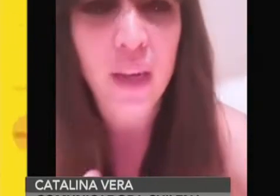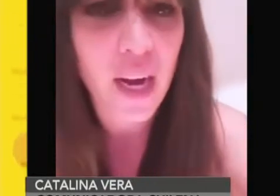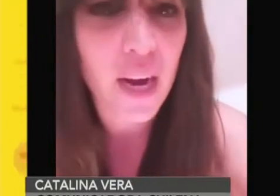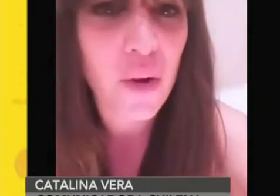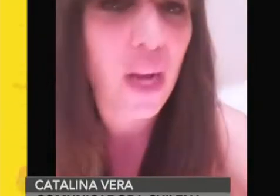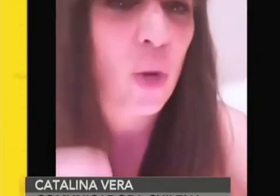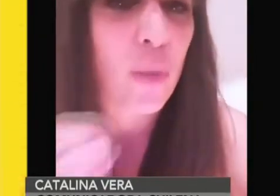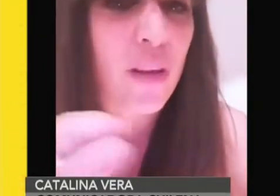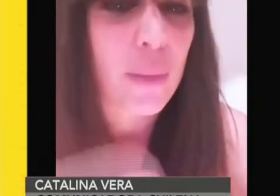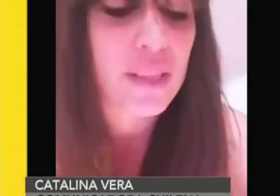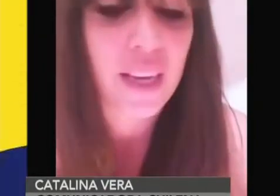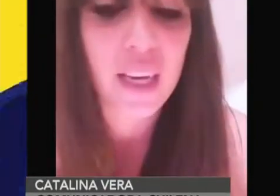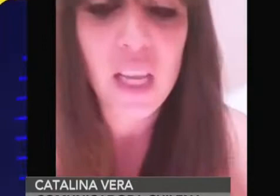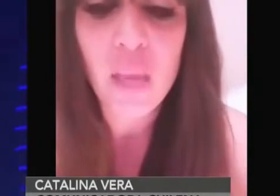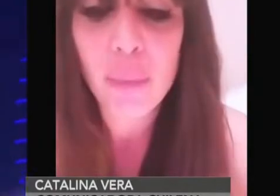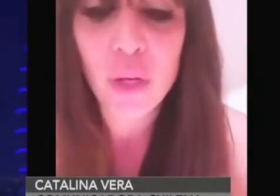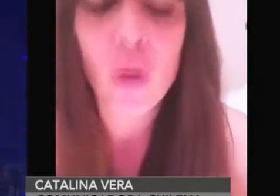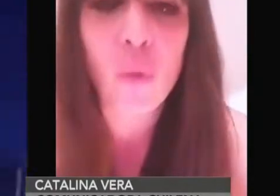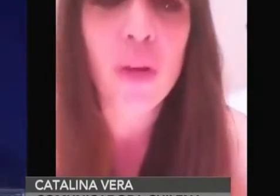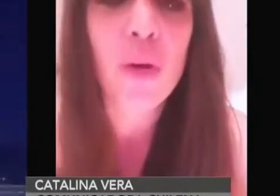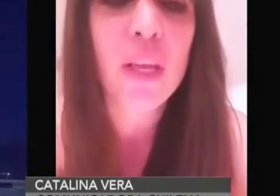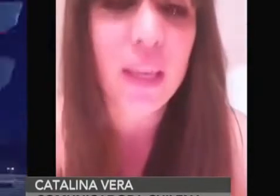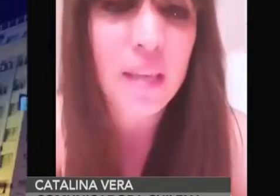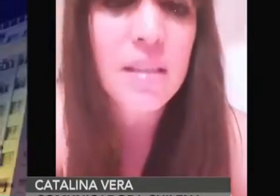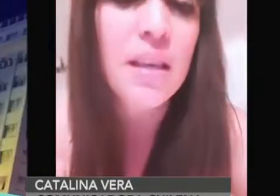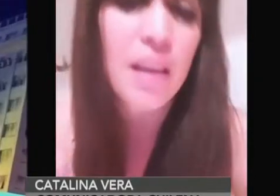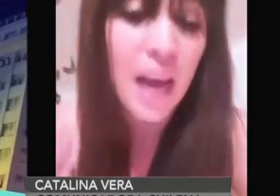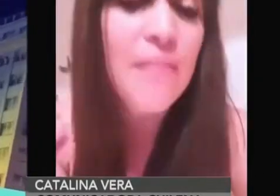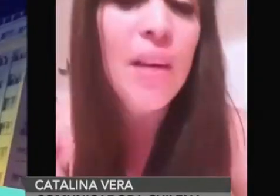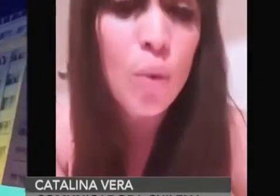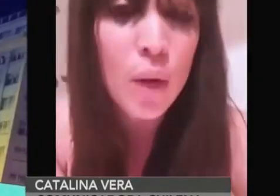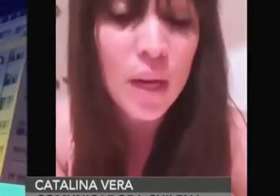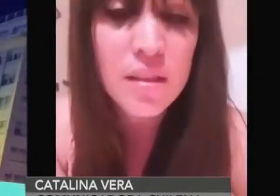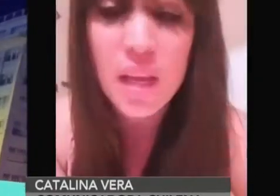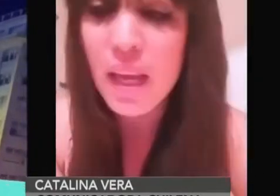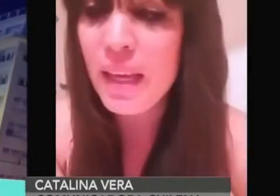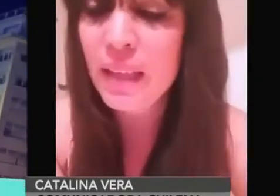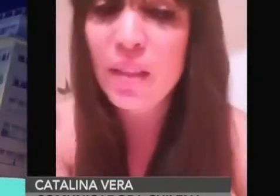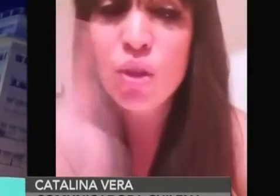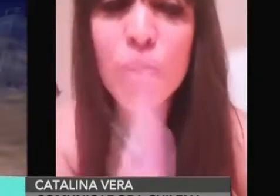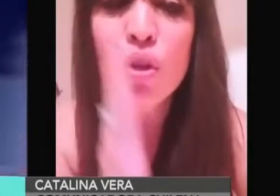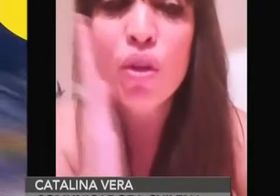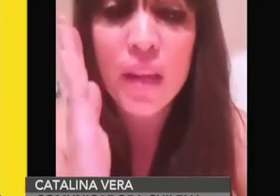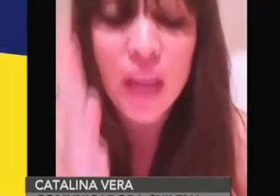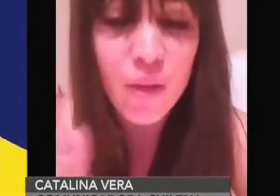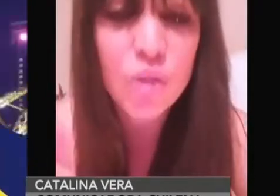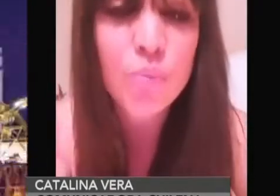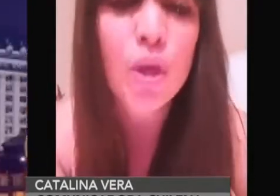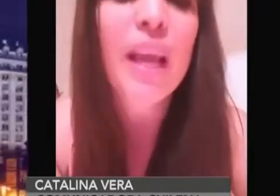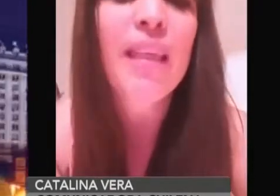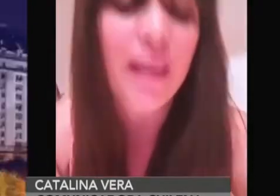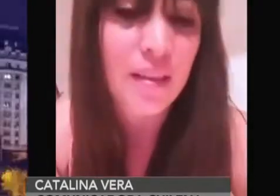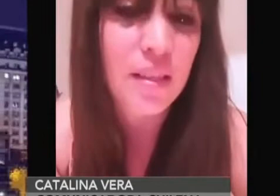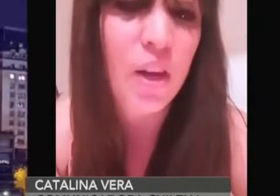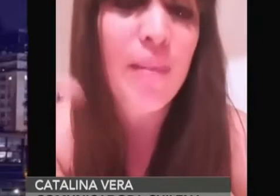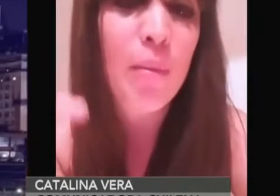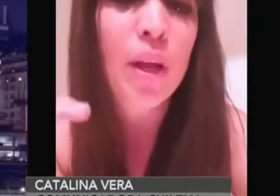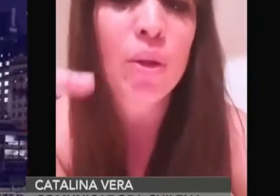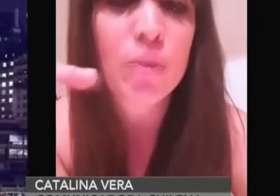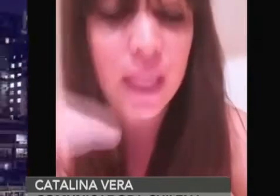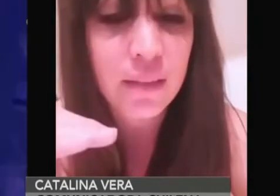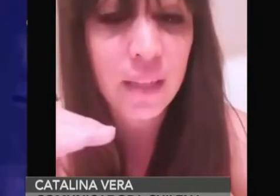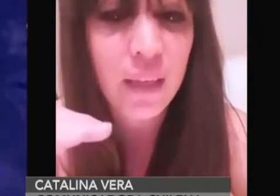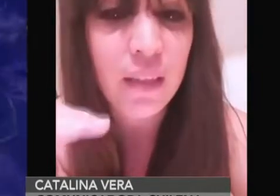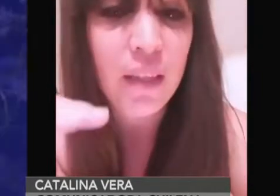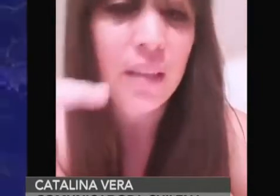esto es raro, algo claro. me va a pasar. Pero lo bueno es que aquí sí, hay vacunas y están todos ordenados por edades. Ahora vamos